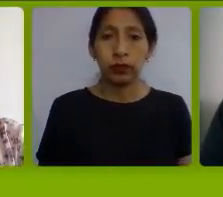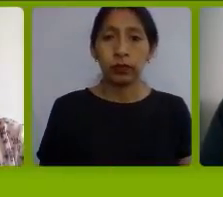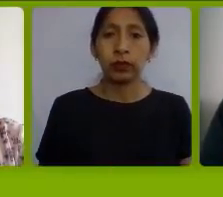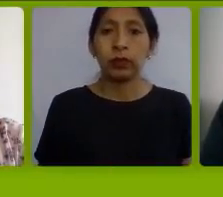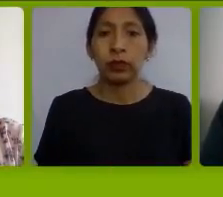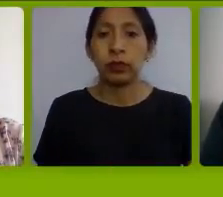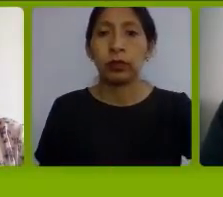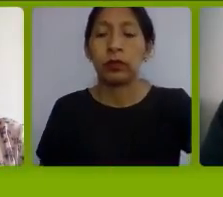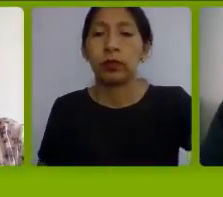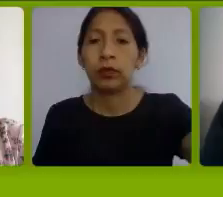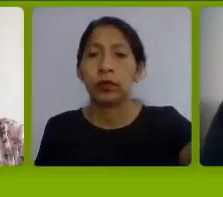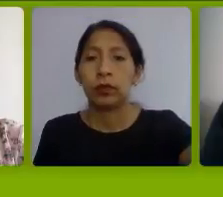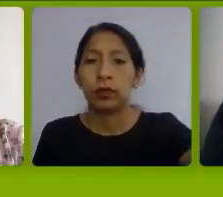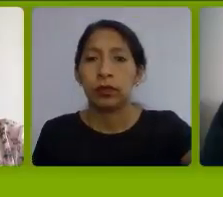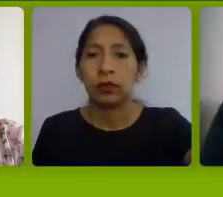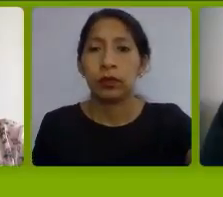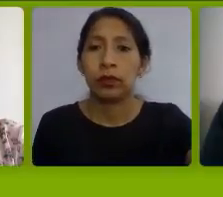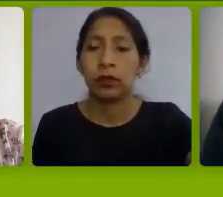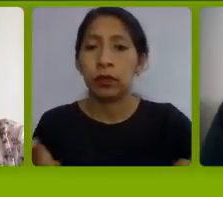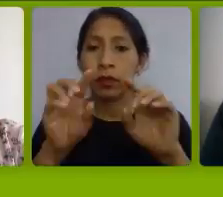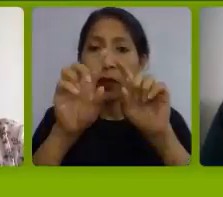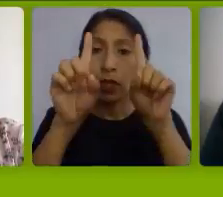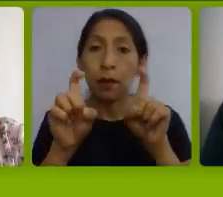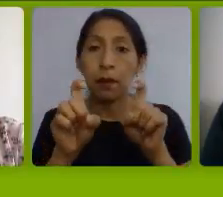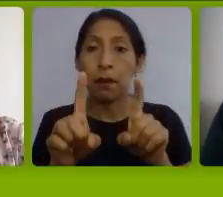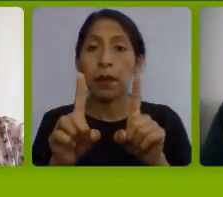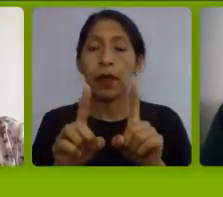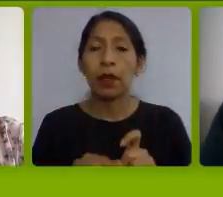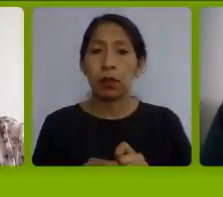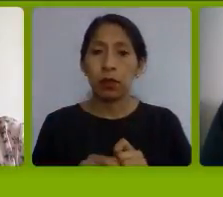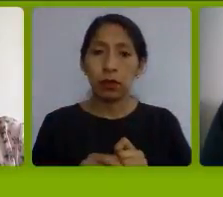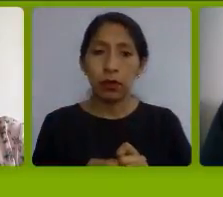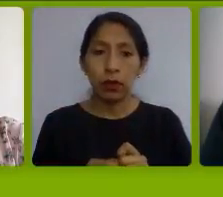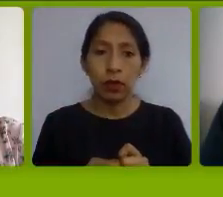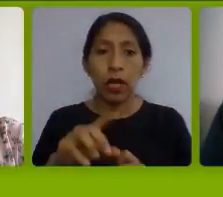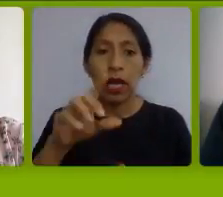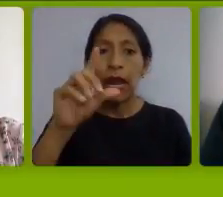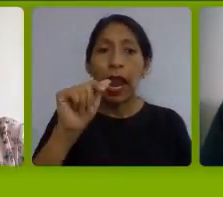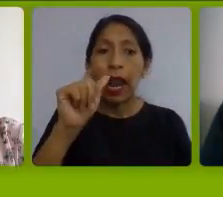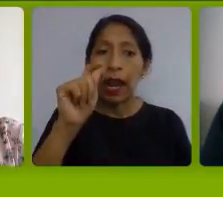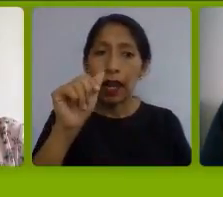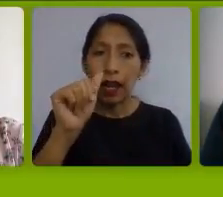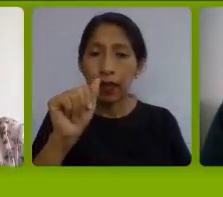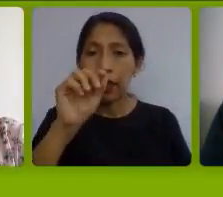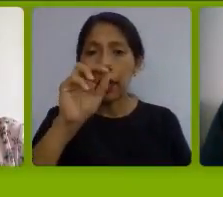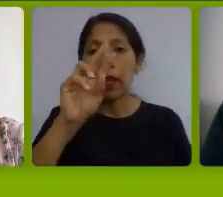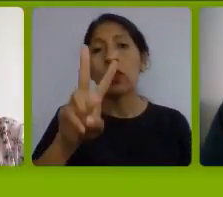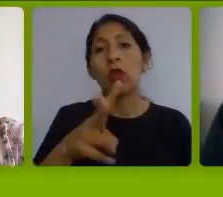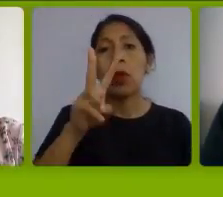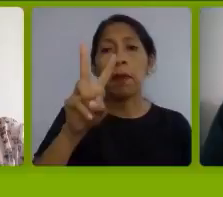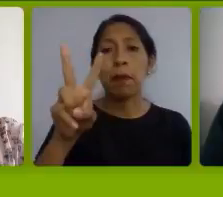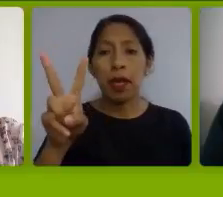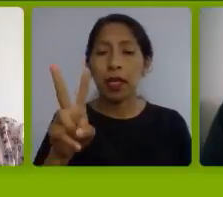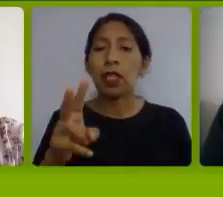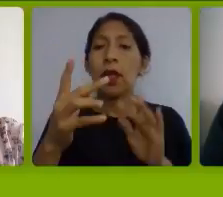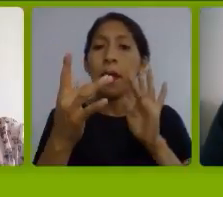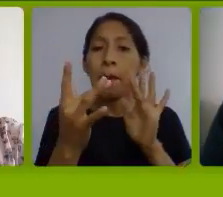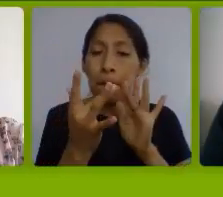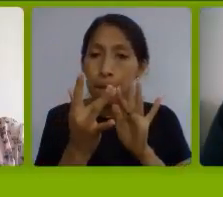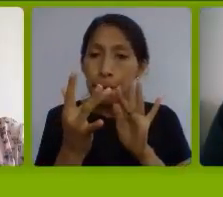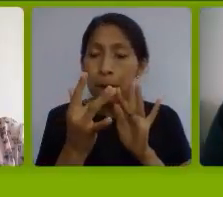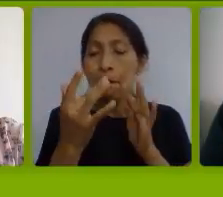Ok. Una pregunta para Gisela. Preguntan por el evento LATA 2022. ¿Cuándo será? ¿Si es